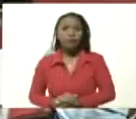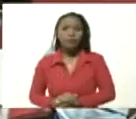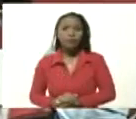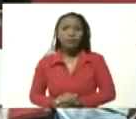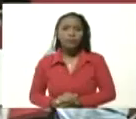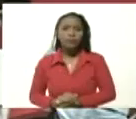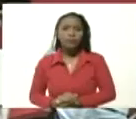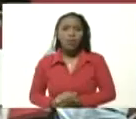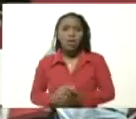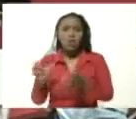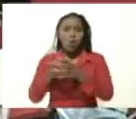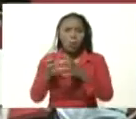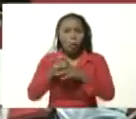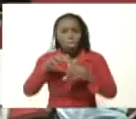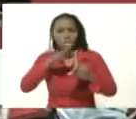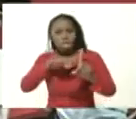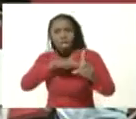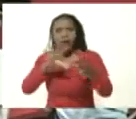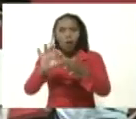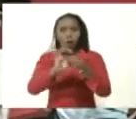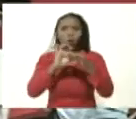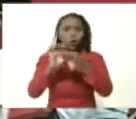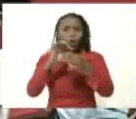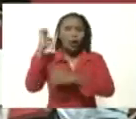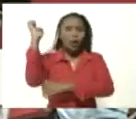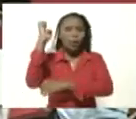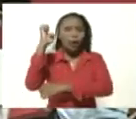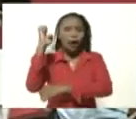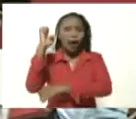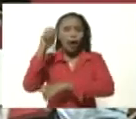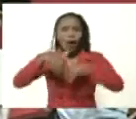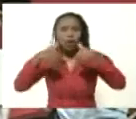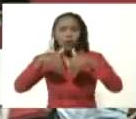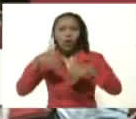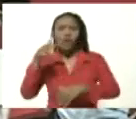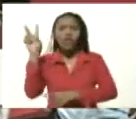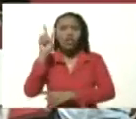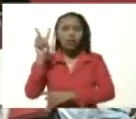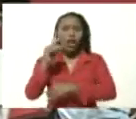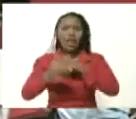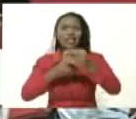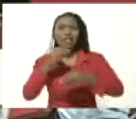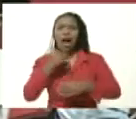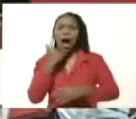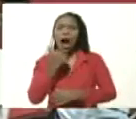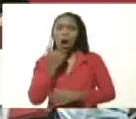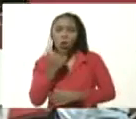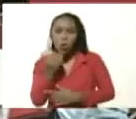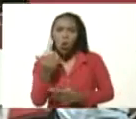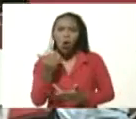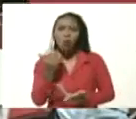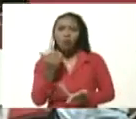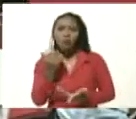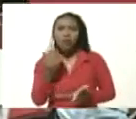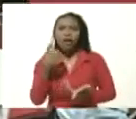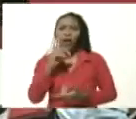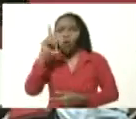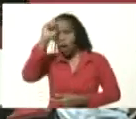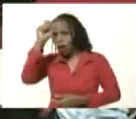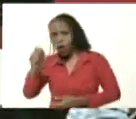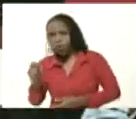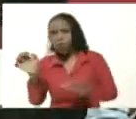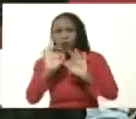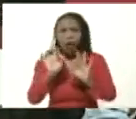boicot de la Unión Europea a la elección venezolana ocasionaría alguna deslegitimación de las elecciones en